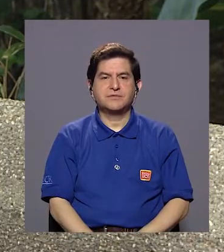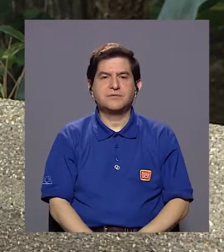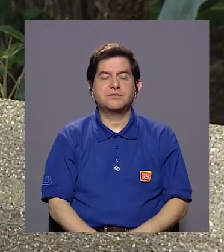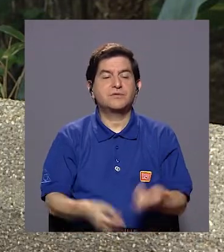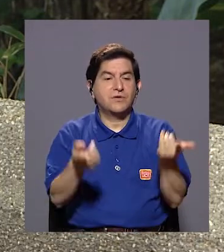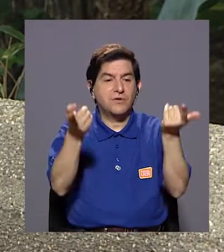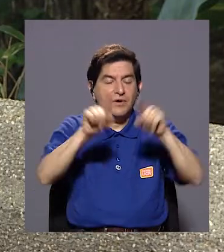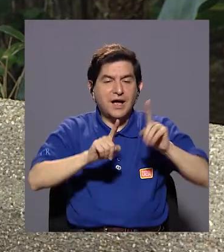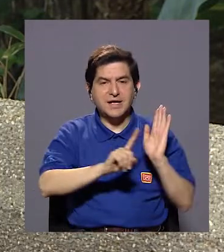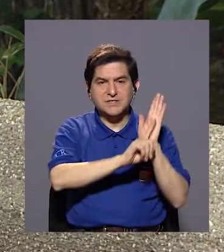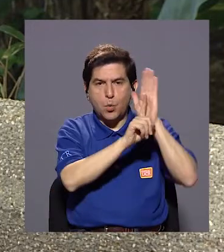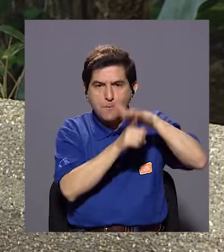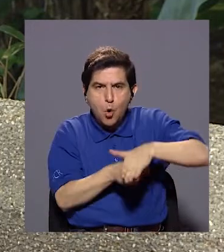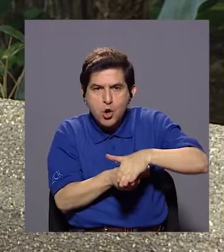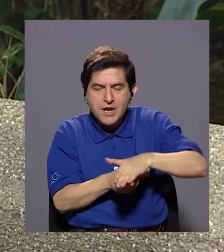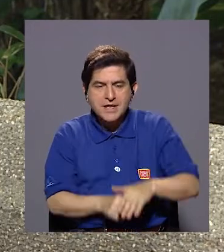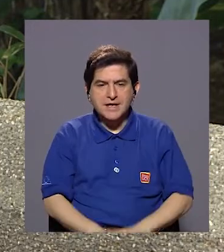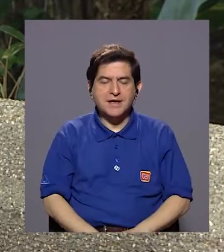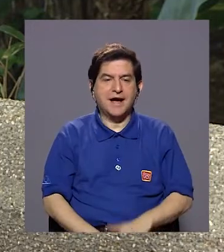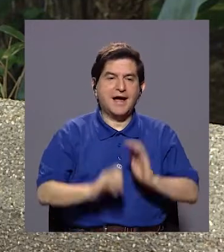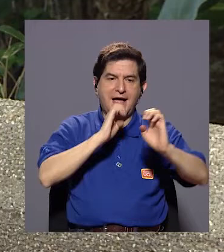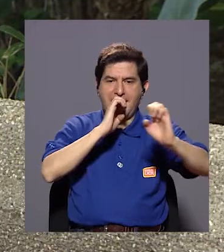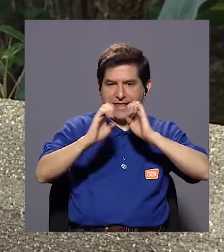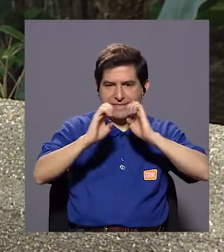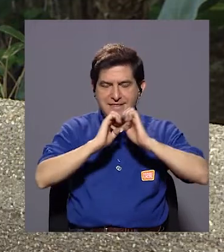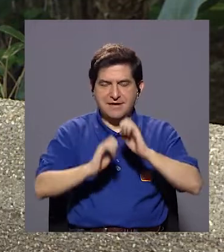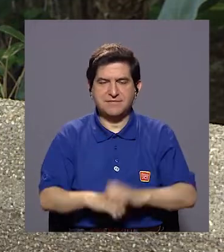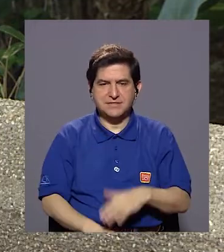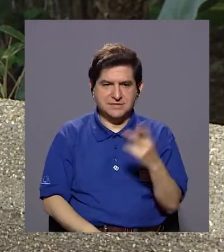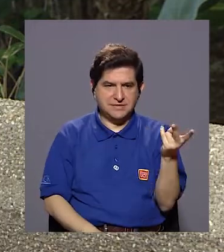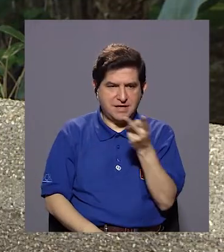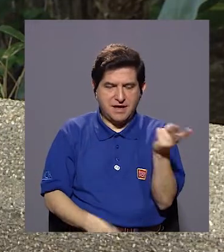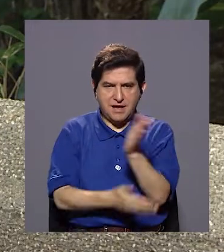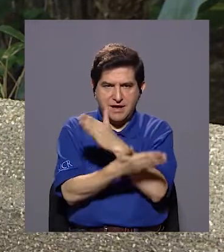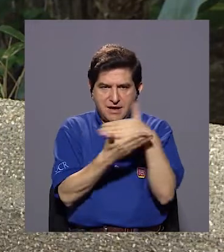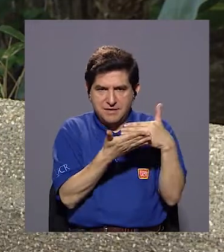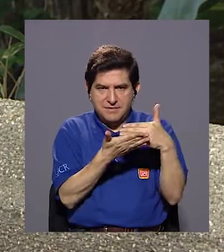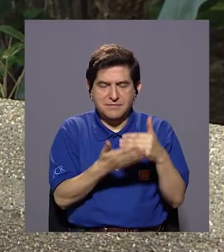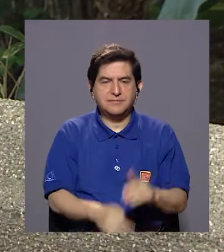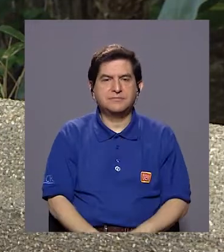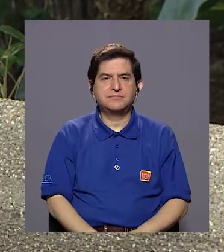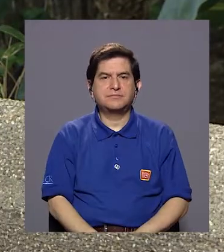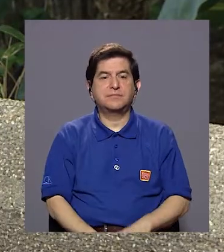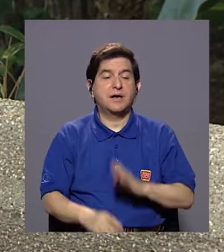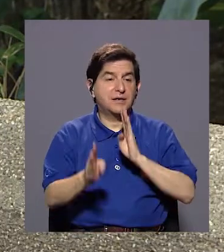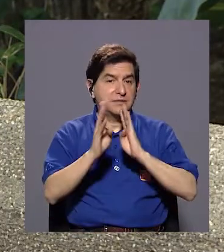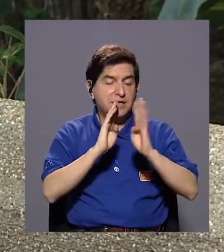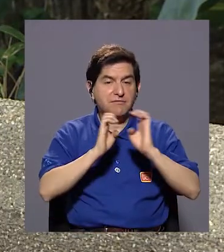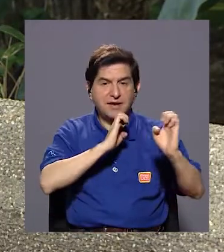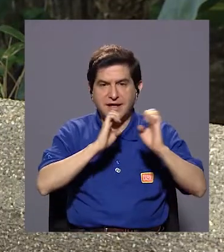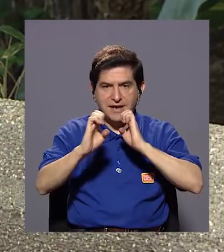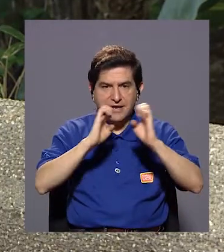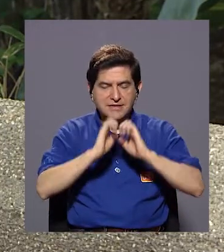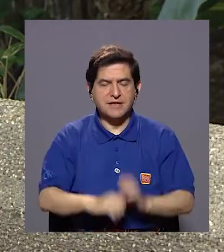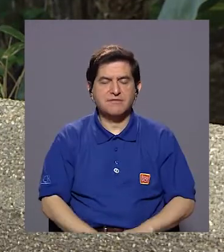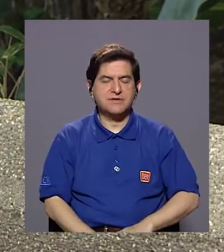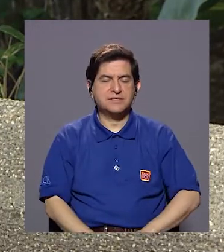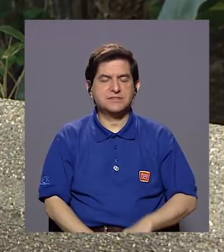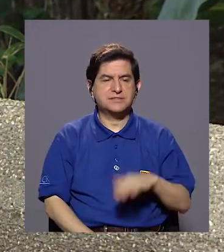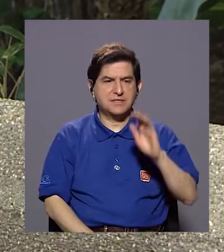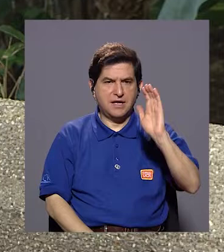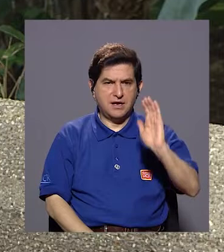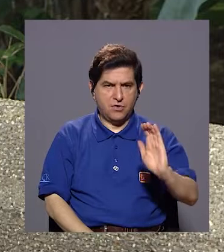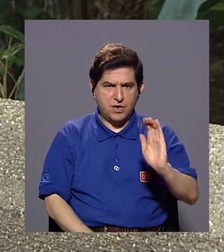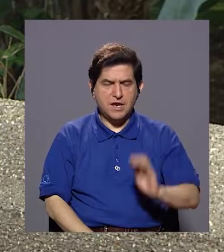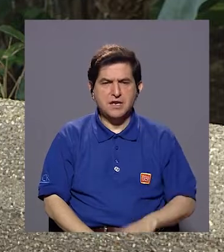caso del bullying, un proceso, digamos, de entrevista a las partes y ahí hablamos de entrevistas con el chico que violenta, pero